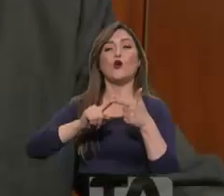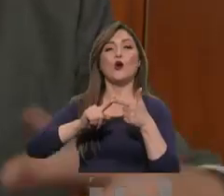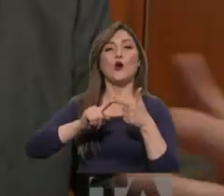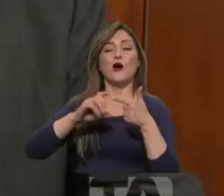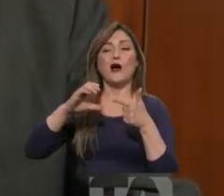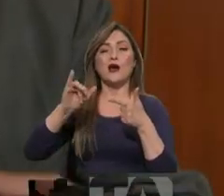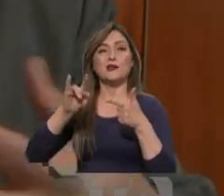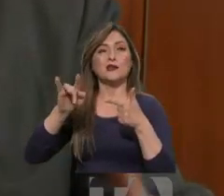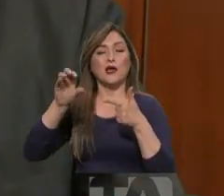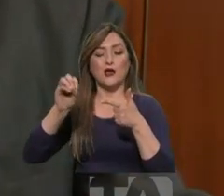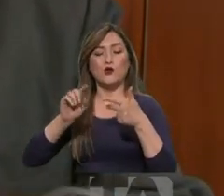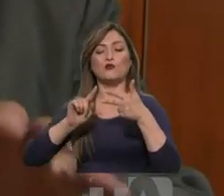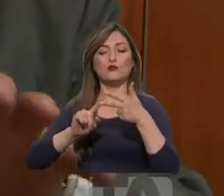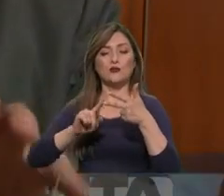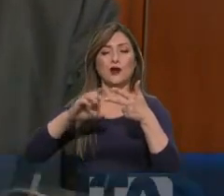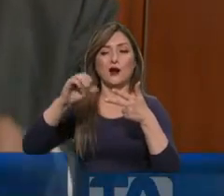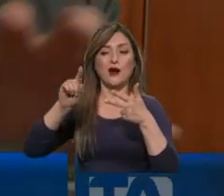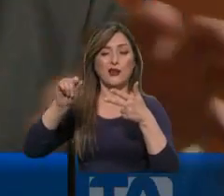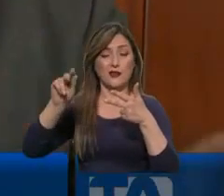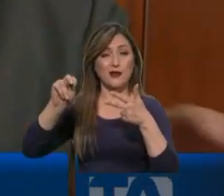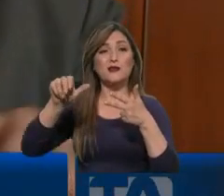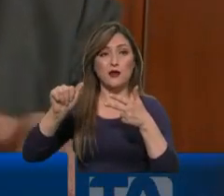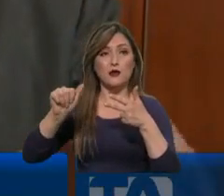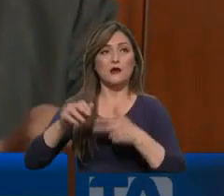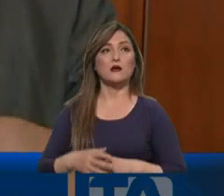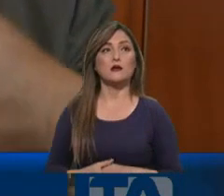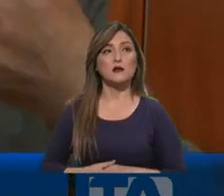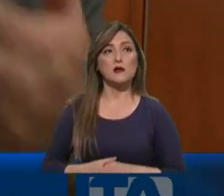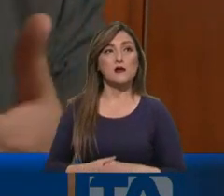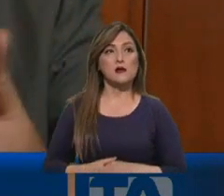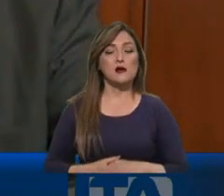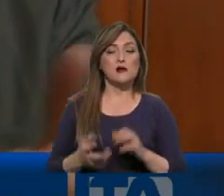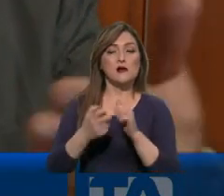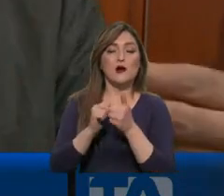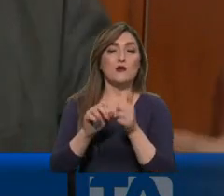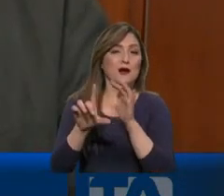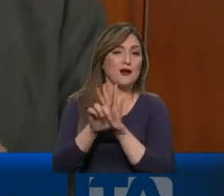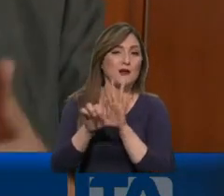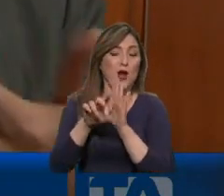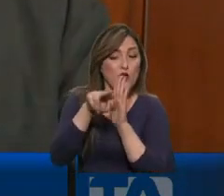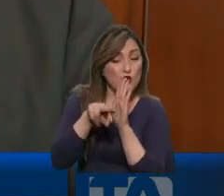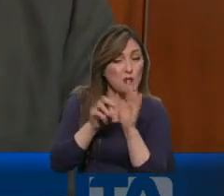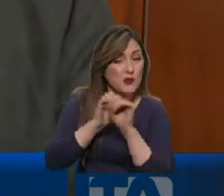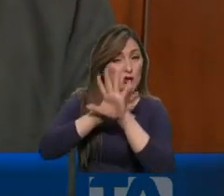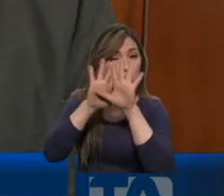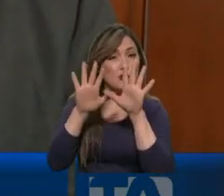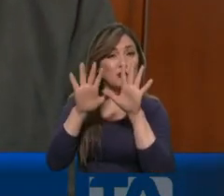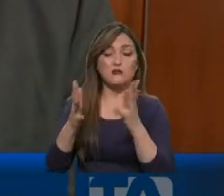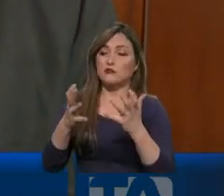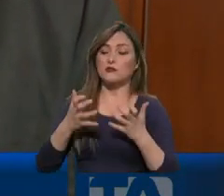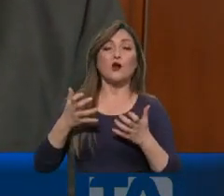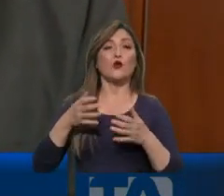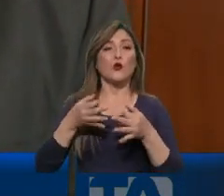Cadena. Es un problema jurídico en donde la norma no es muy clara y yo espero de que exista en el Pleno de la Corte